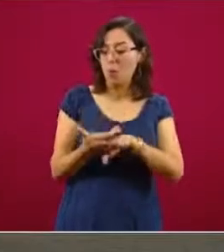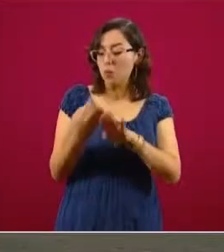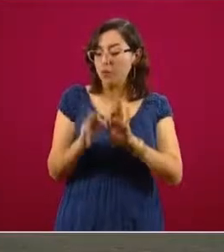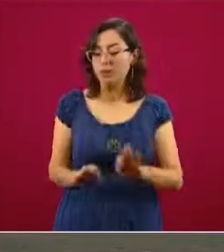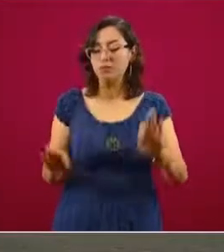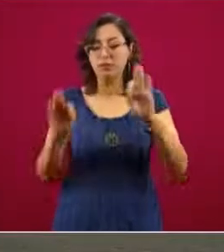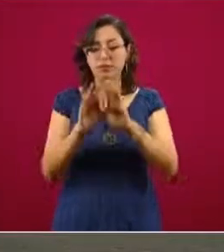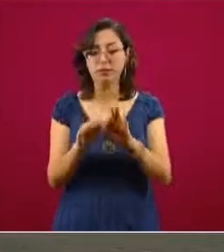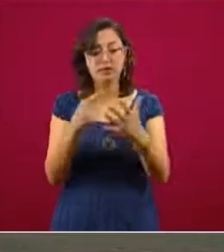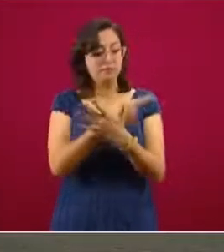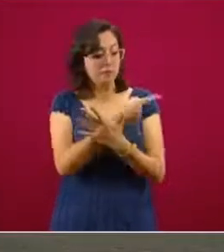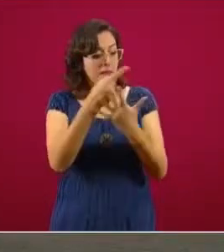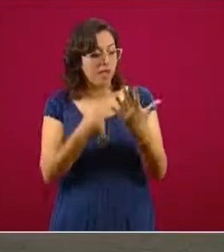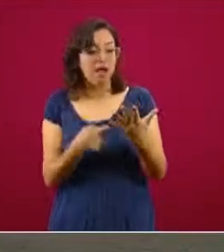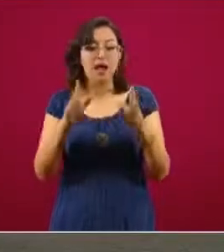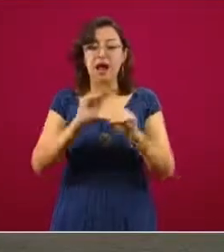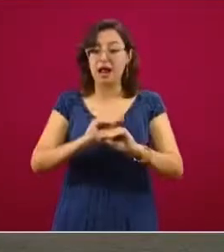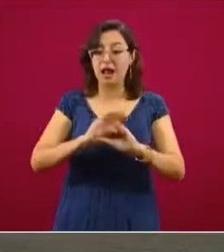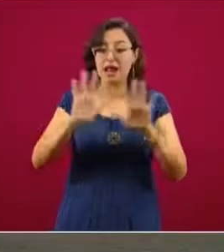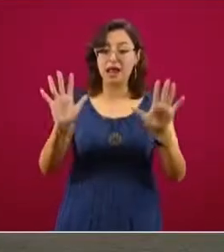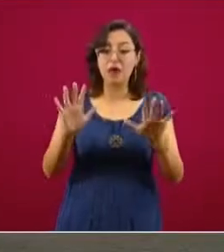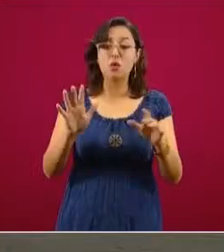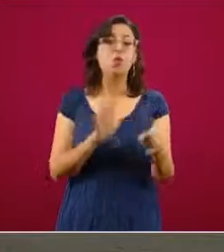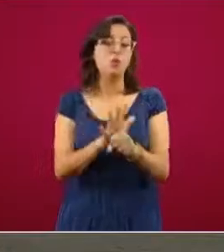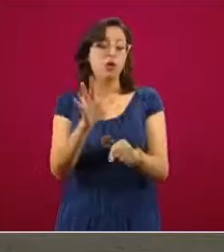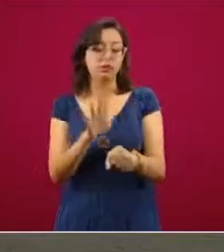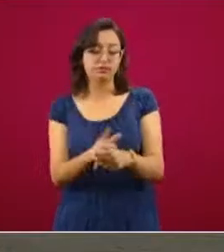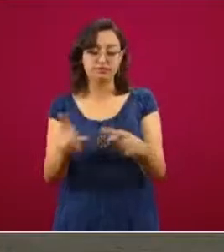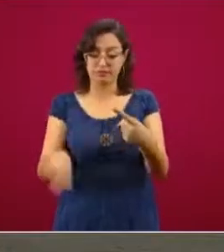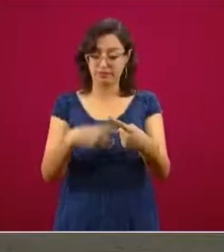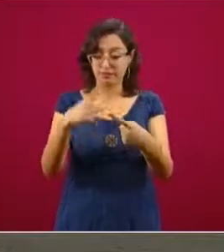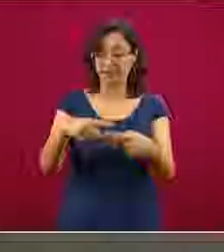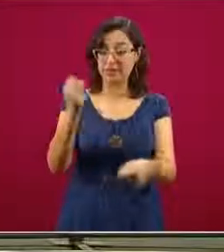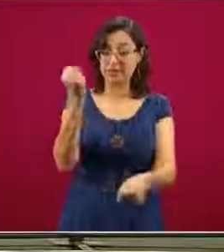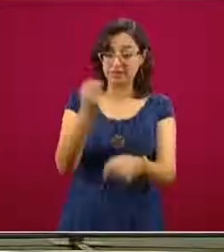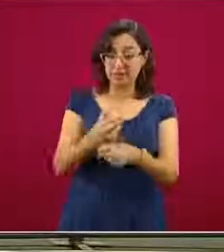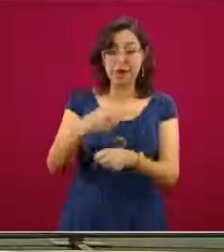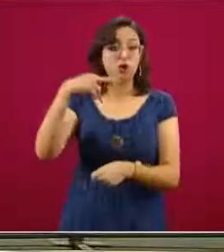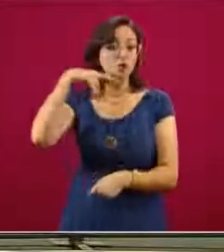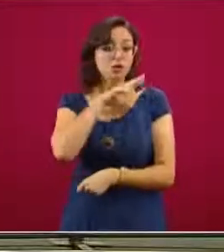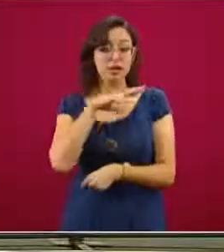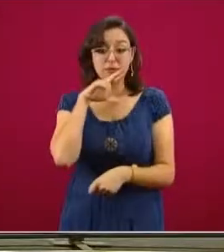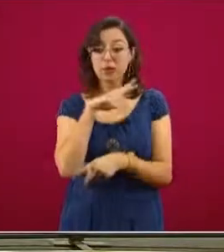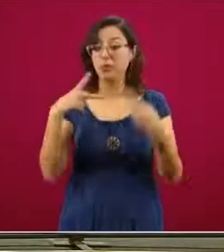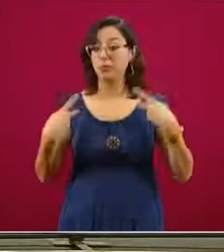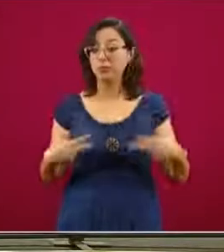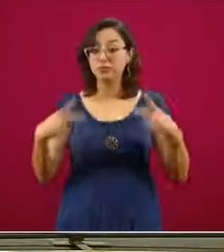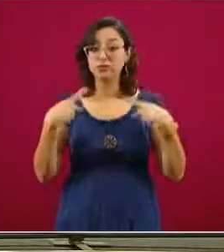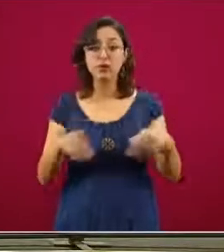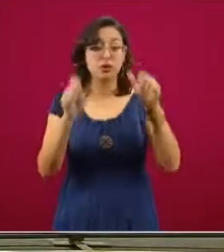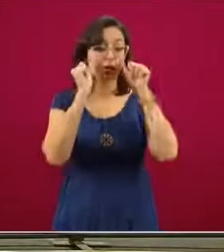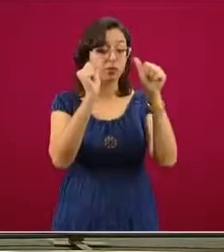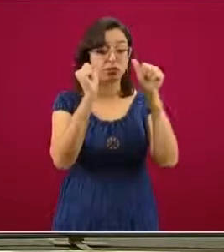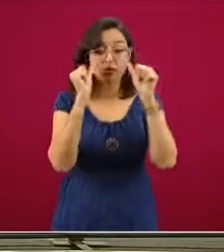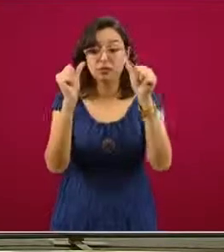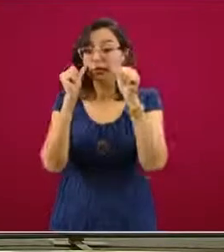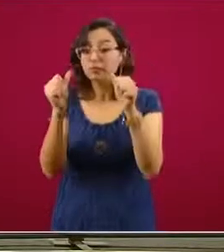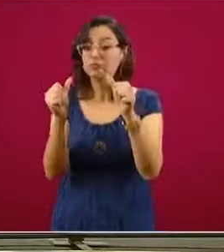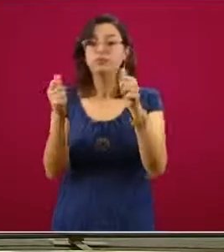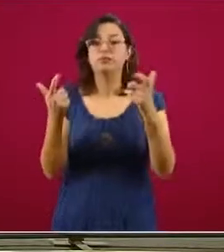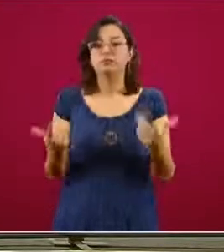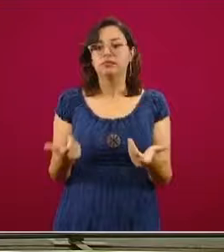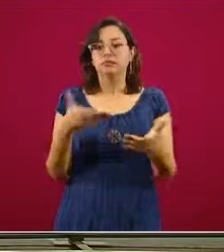mantenga elementos claves que son que sea oportuno, es decir, que sea rápido para la gente y no